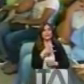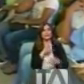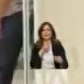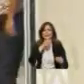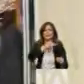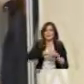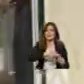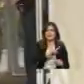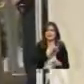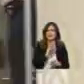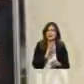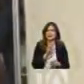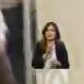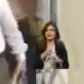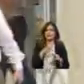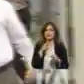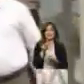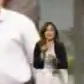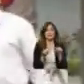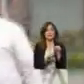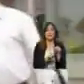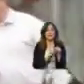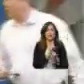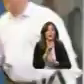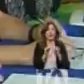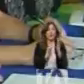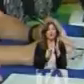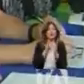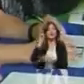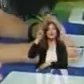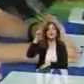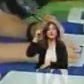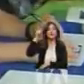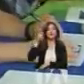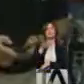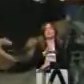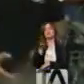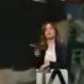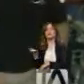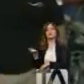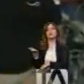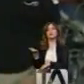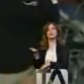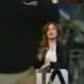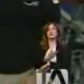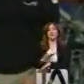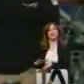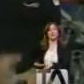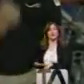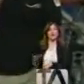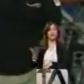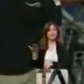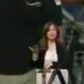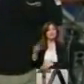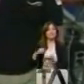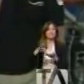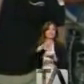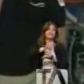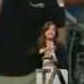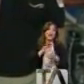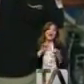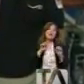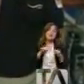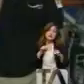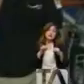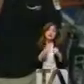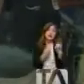oficialistas, con un ex asesor hoy opositor a la cabeza, y por el otro, por un presidente de la Asamblea que admite tímidamente apoyar